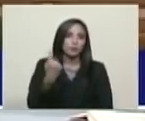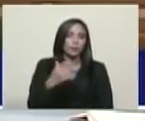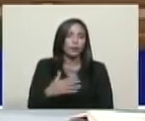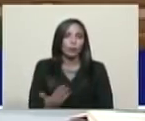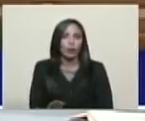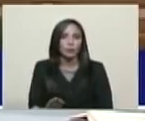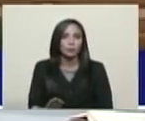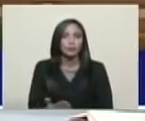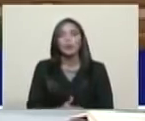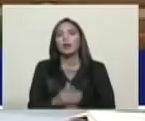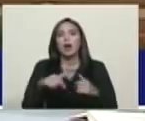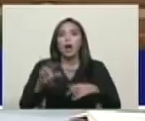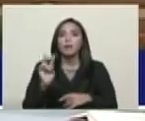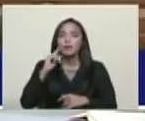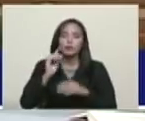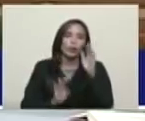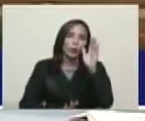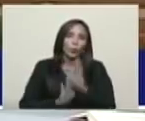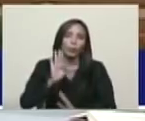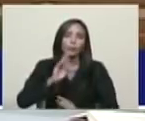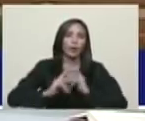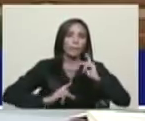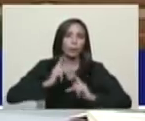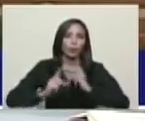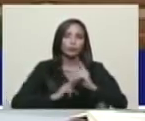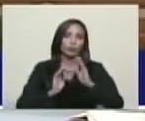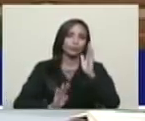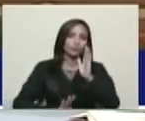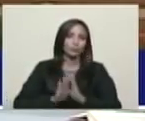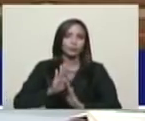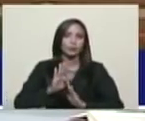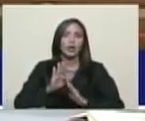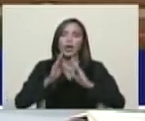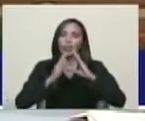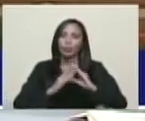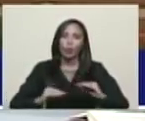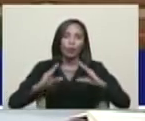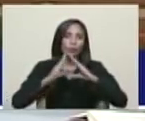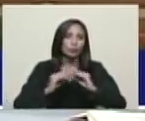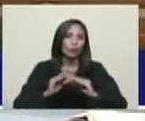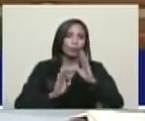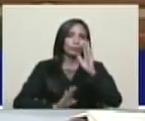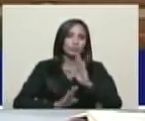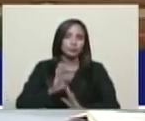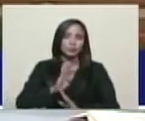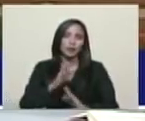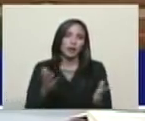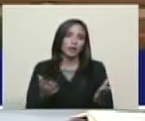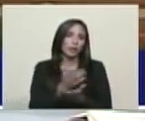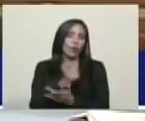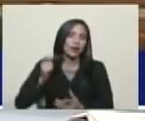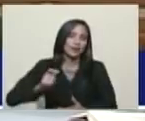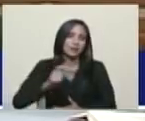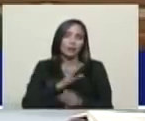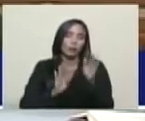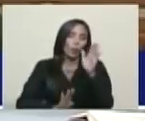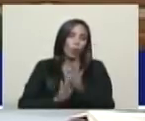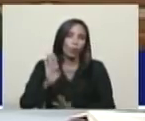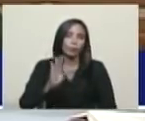lo fundamental es que Venezuela produzca en todas las áreas de la necesidad nacional.